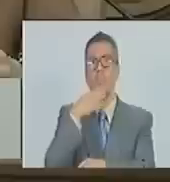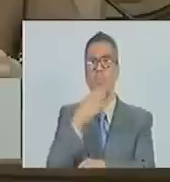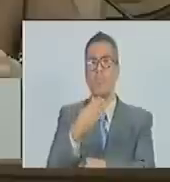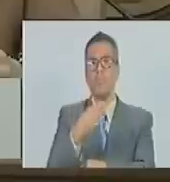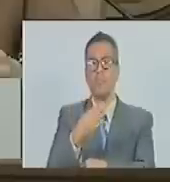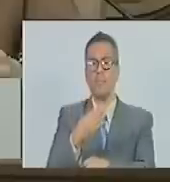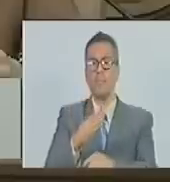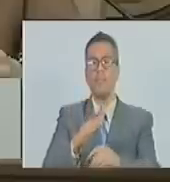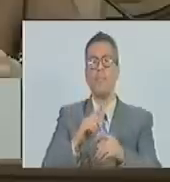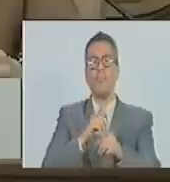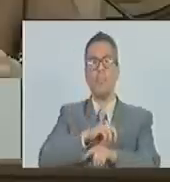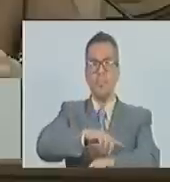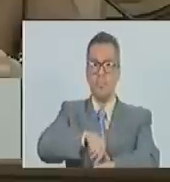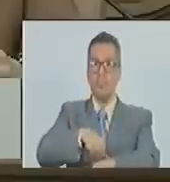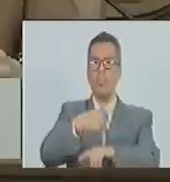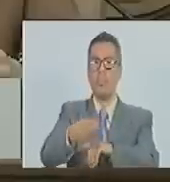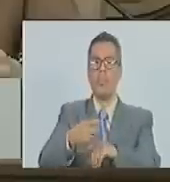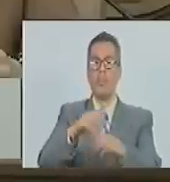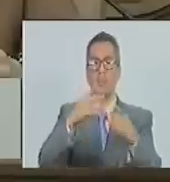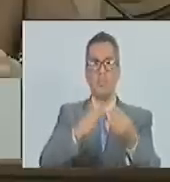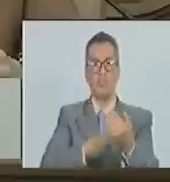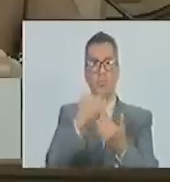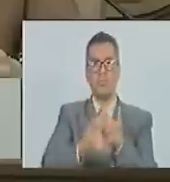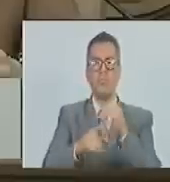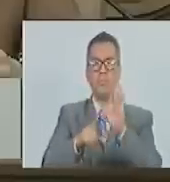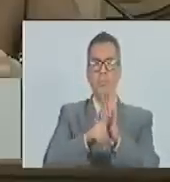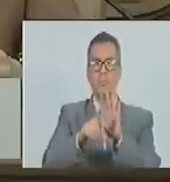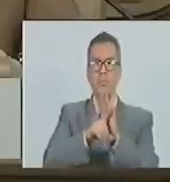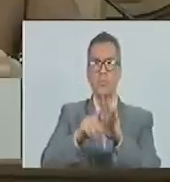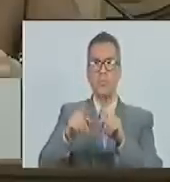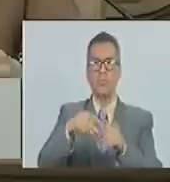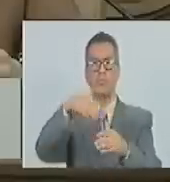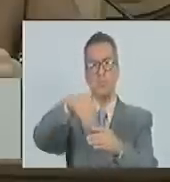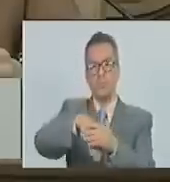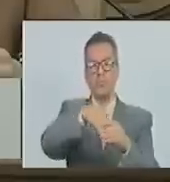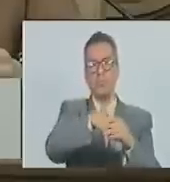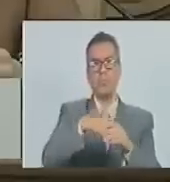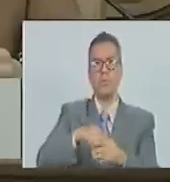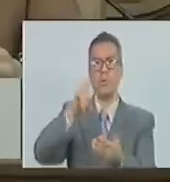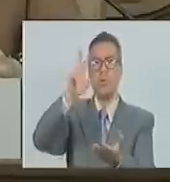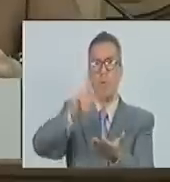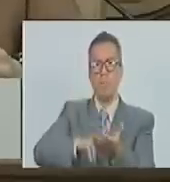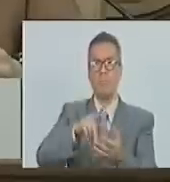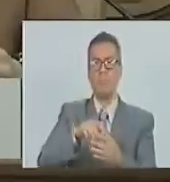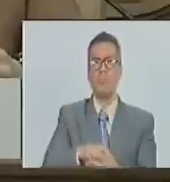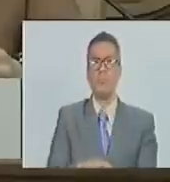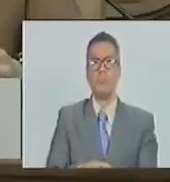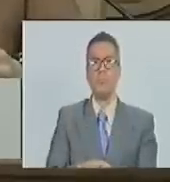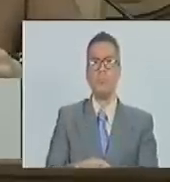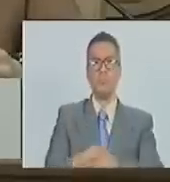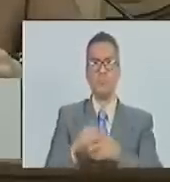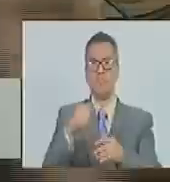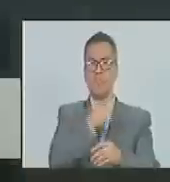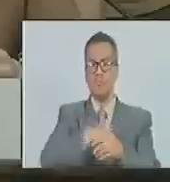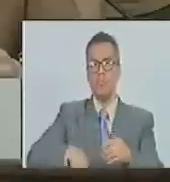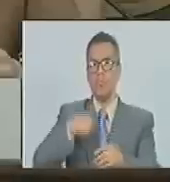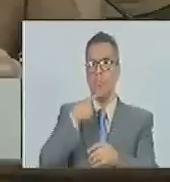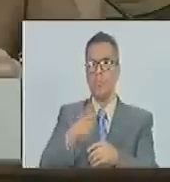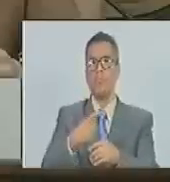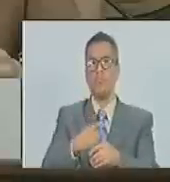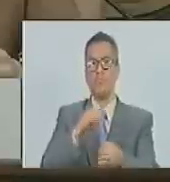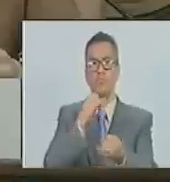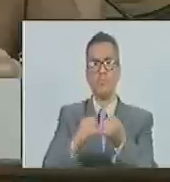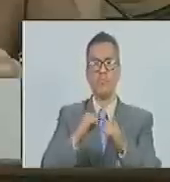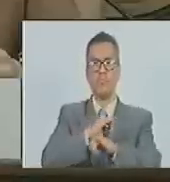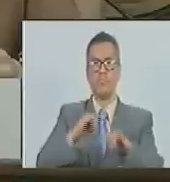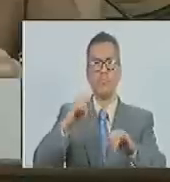el diferimiento de la discusión del proyecto de ley. Sometido a votación, resultó aprobado. El presidente señaló que agotada